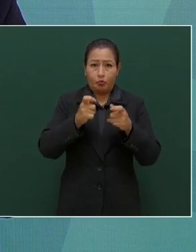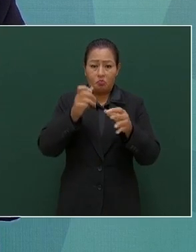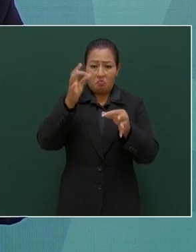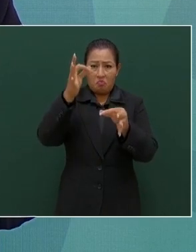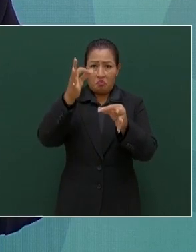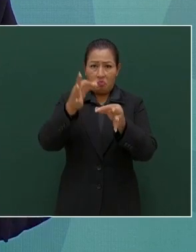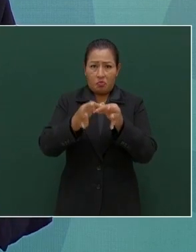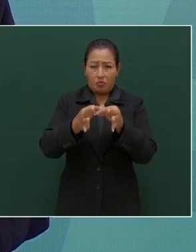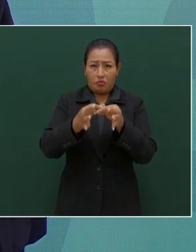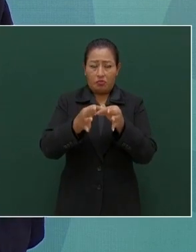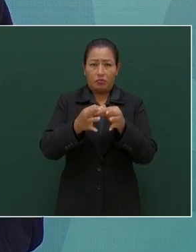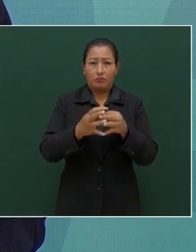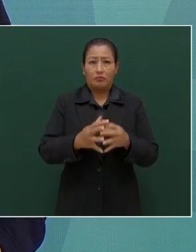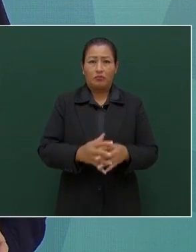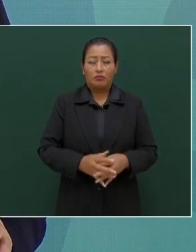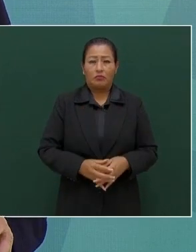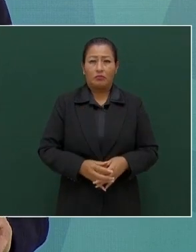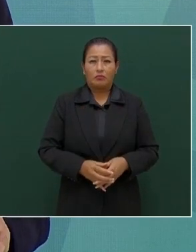su